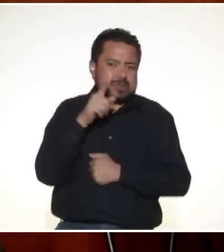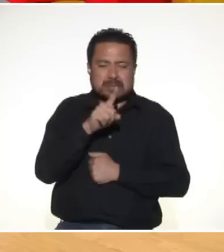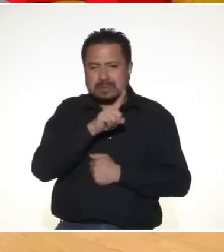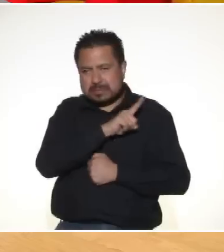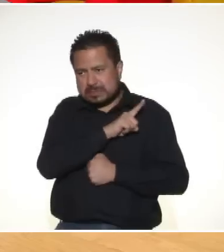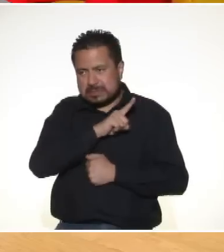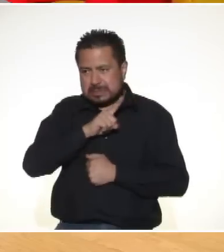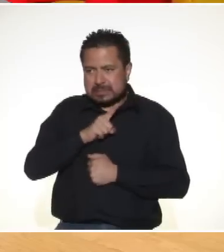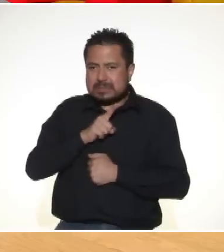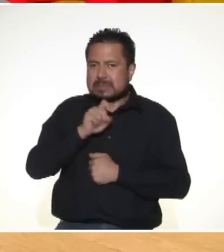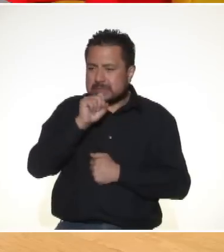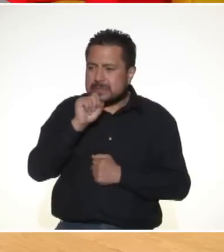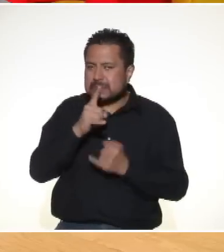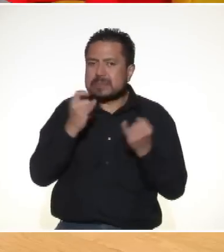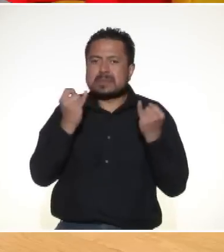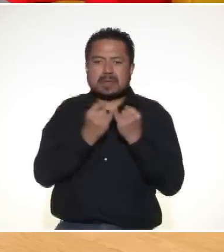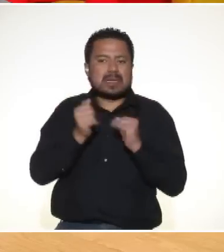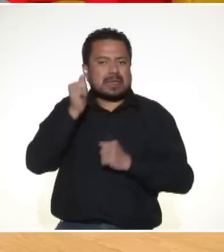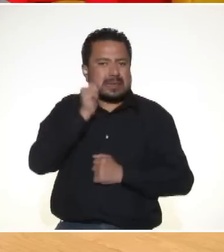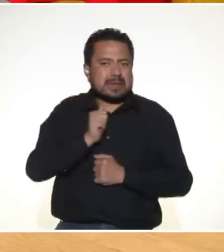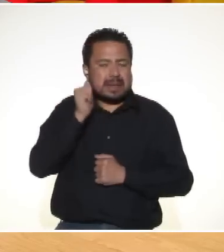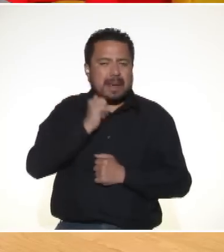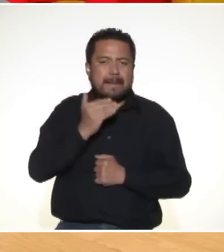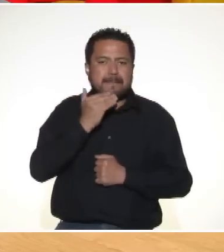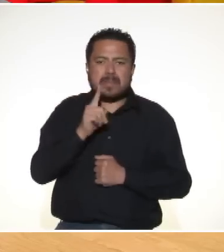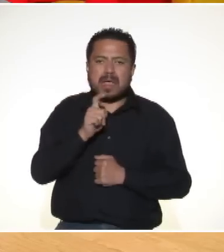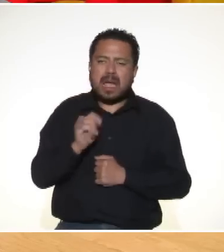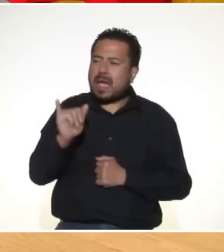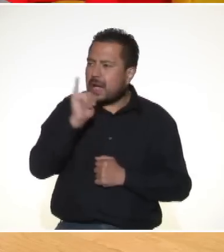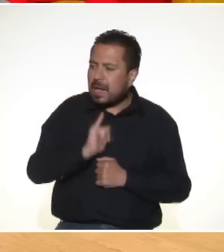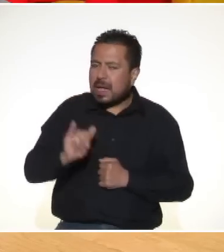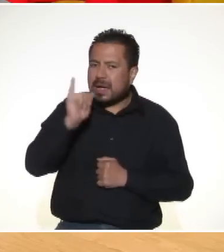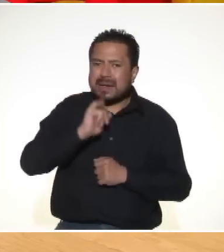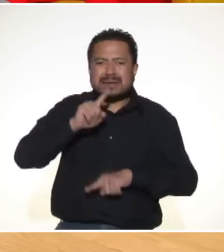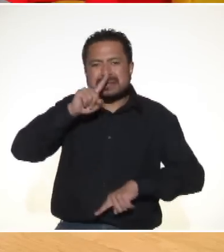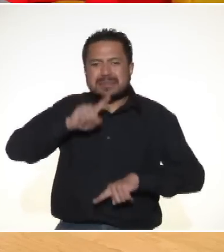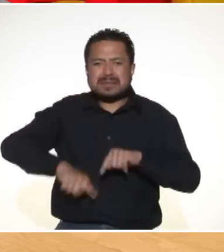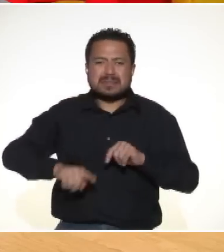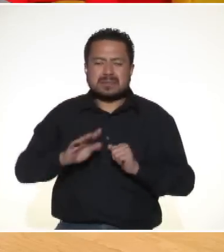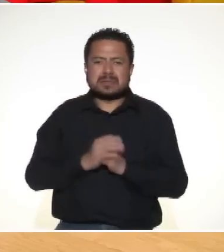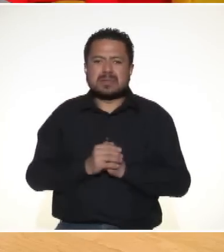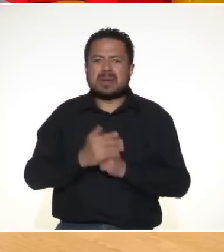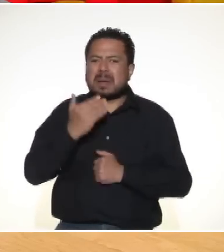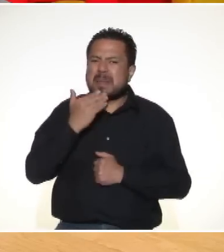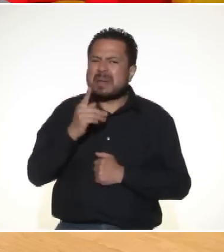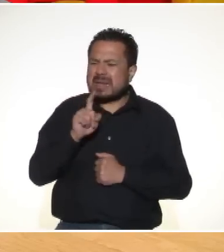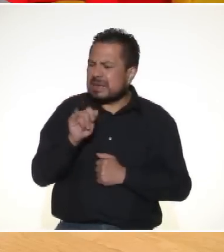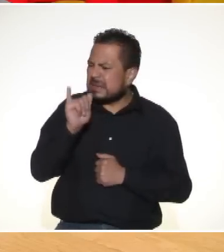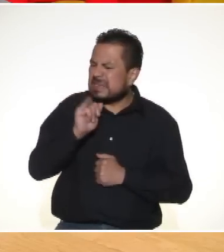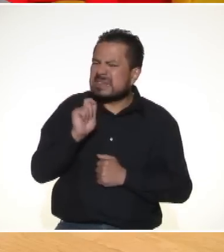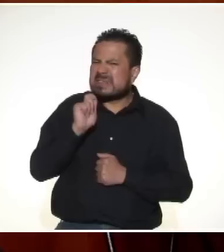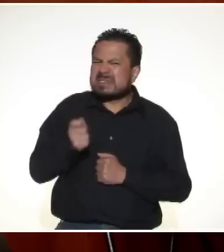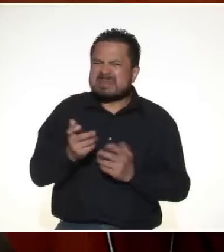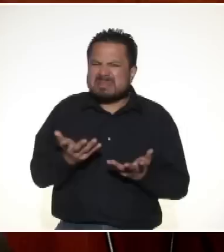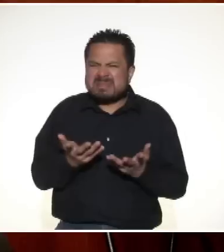en cuenta, también mantener siempre una buena hidratación, evitar entre ¿Qué quiere decir una buena hidratación? Es